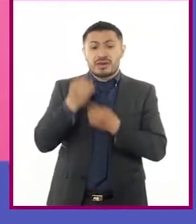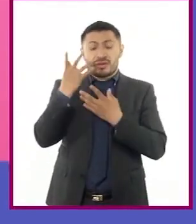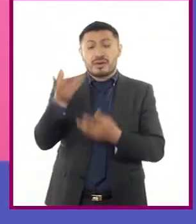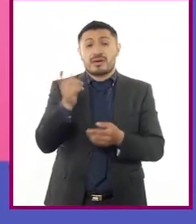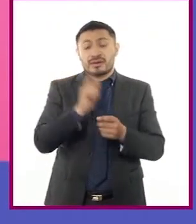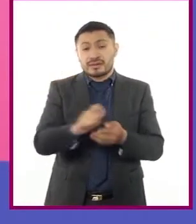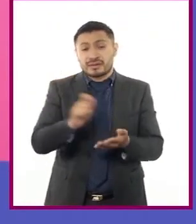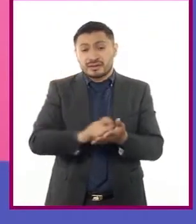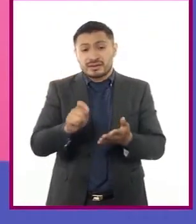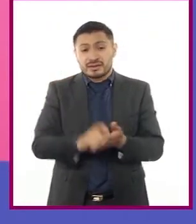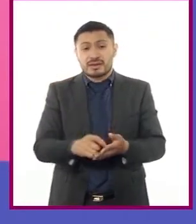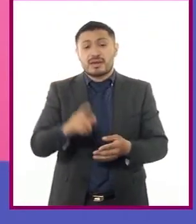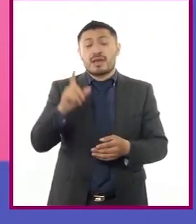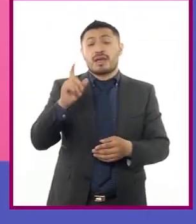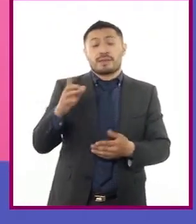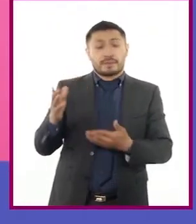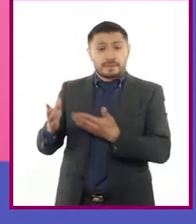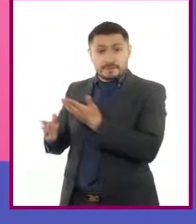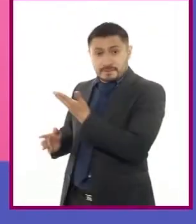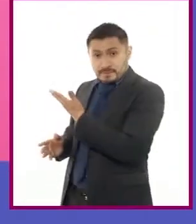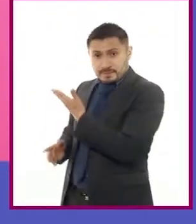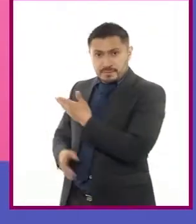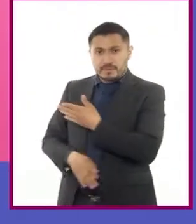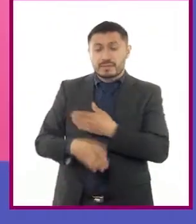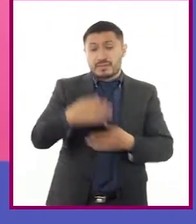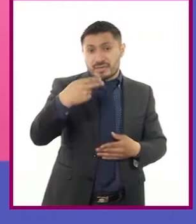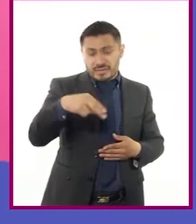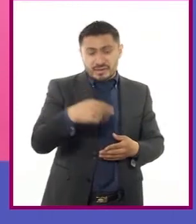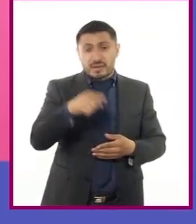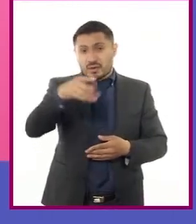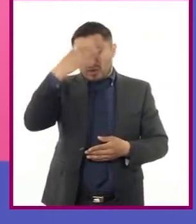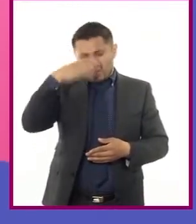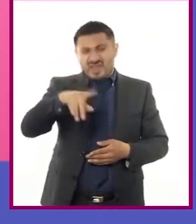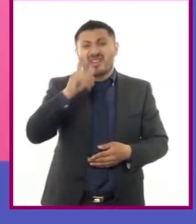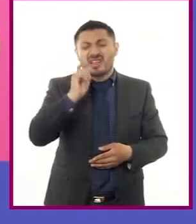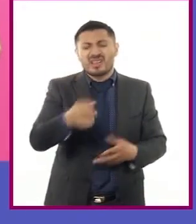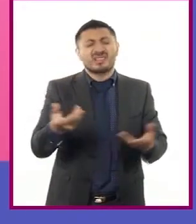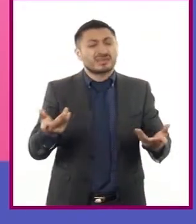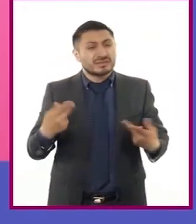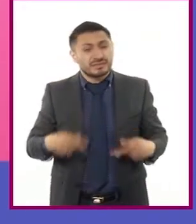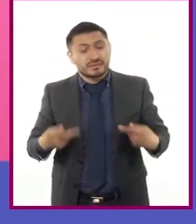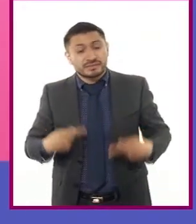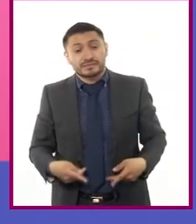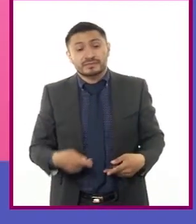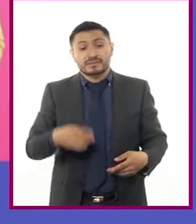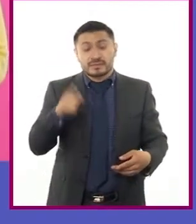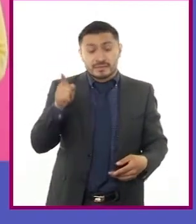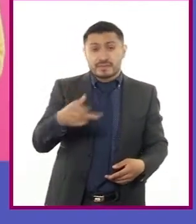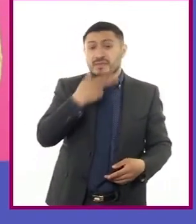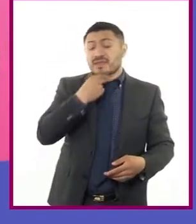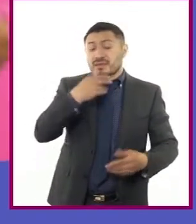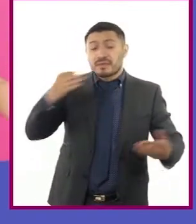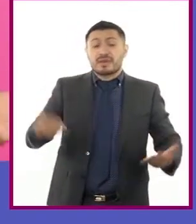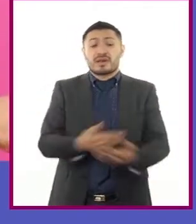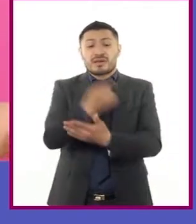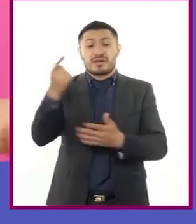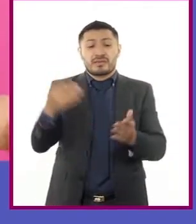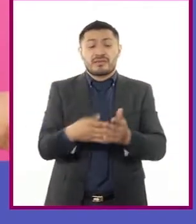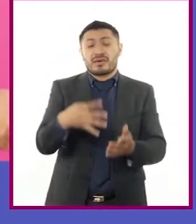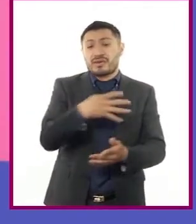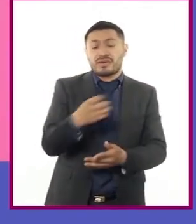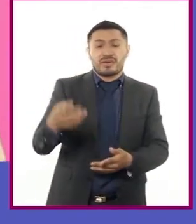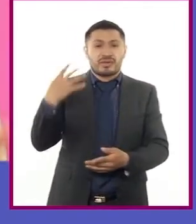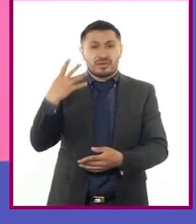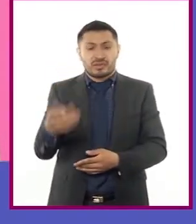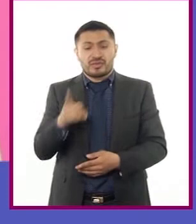20 del chileno Pablo Neruda. ¿Saben quién fue? Pablo Neruda nació en 1904 en la ciudad de Parral, en el centro